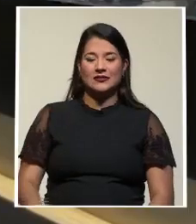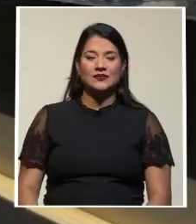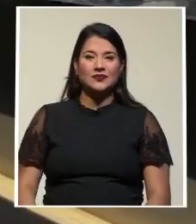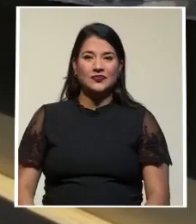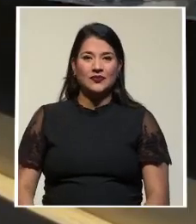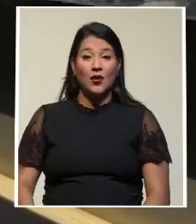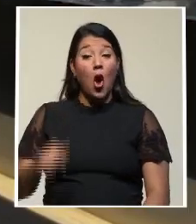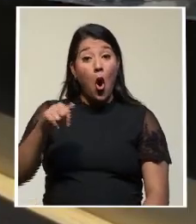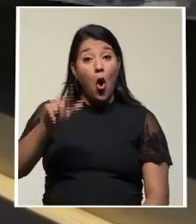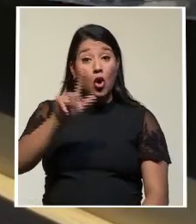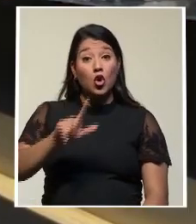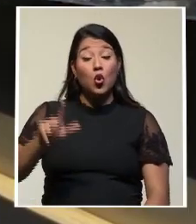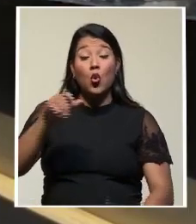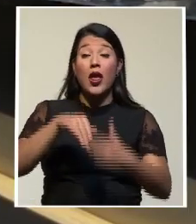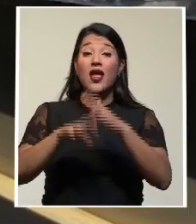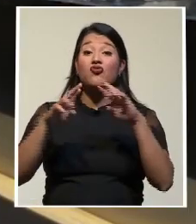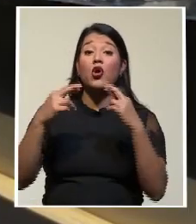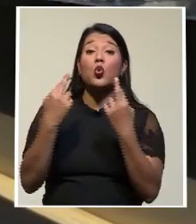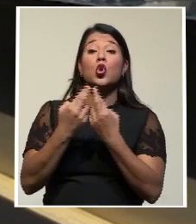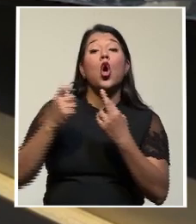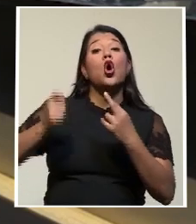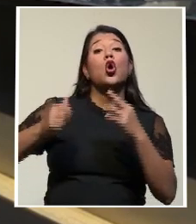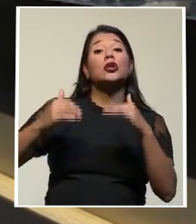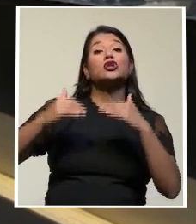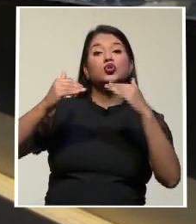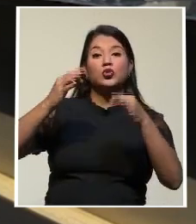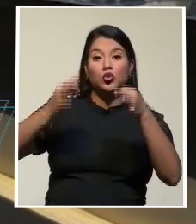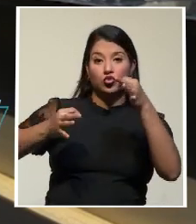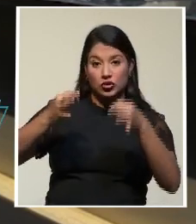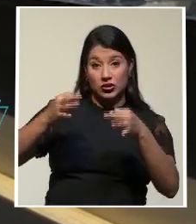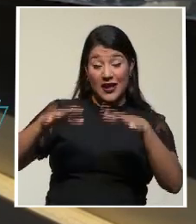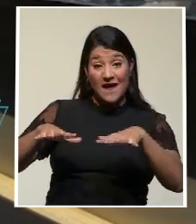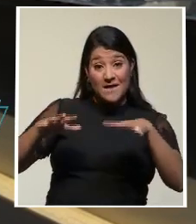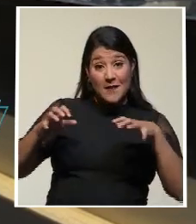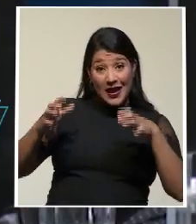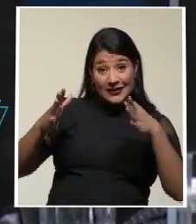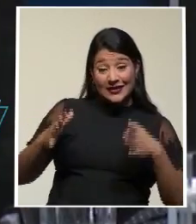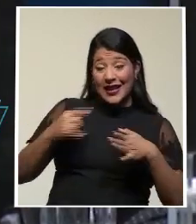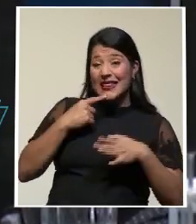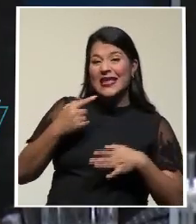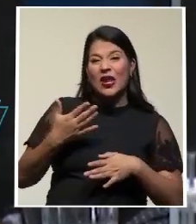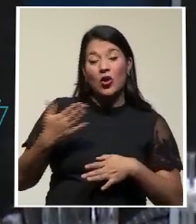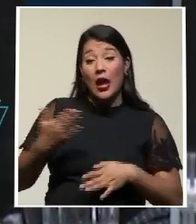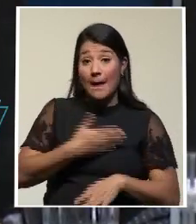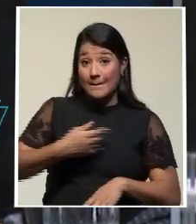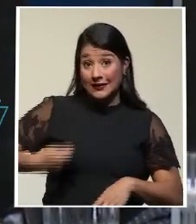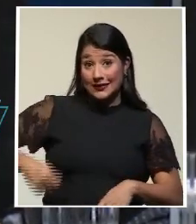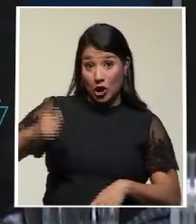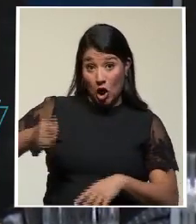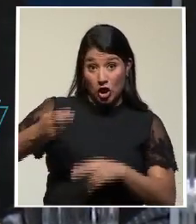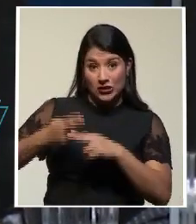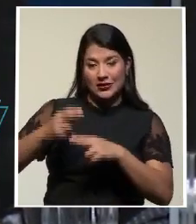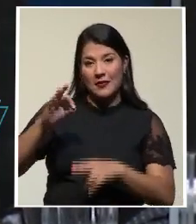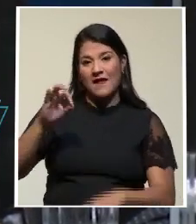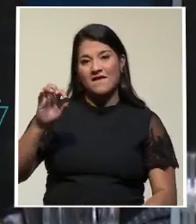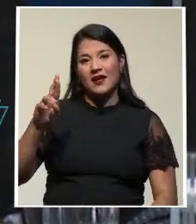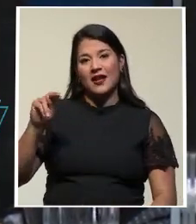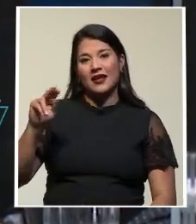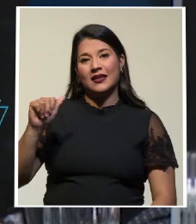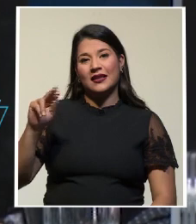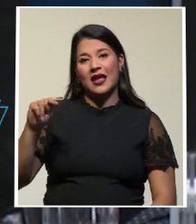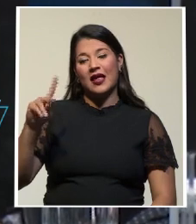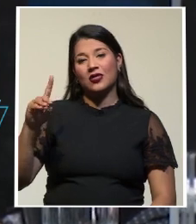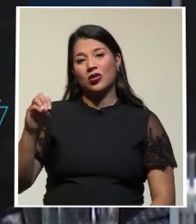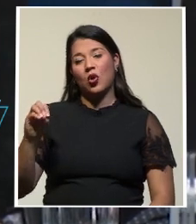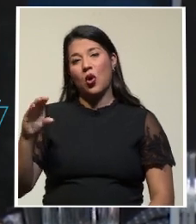Este lunes, en la sesión de la Corte Suprema de Justicia, los magistrados dieron a conocer que Fernando Cruz, presidente de la Corte, envió la respuesta al relator